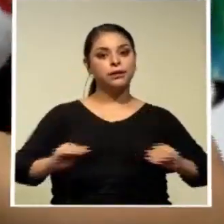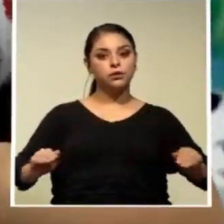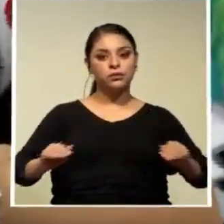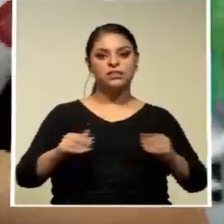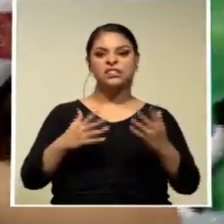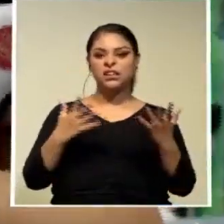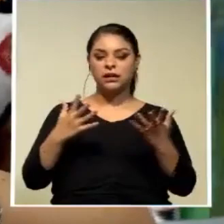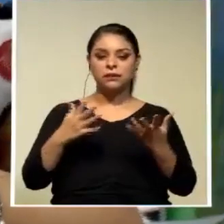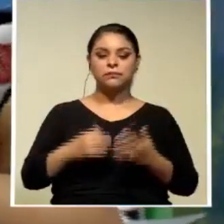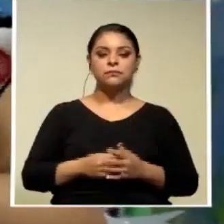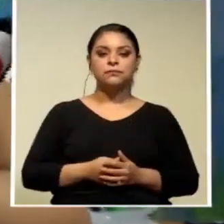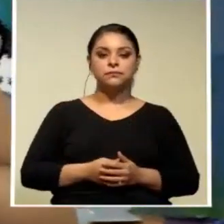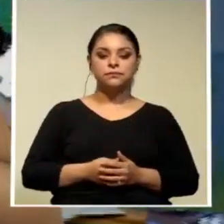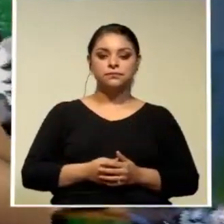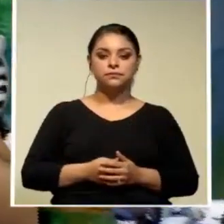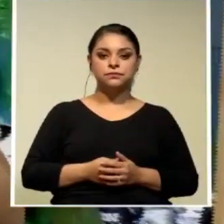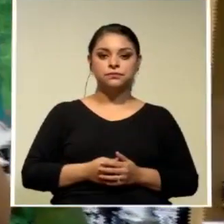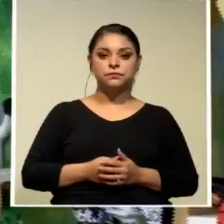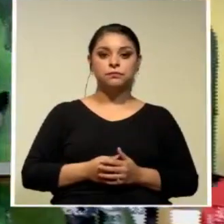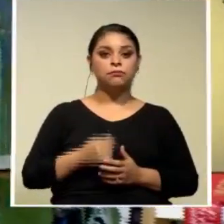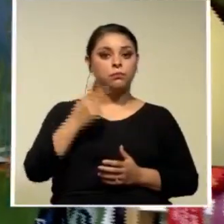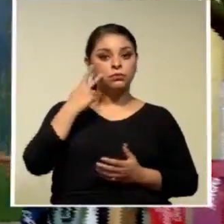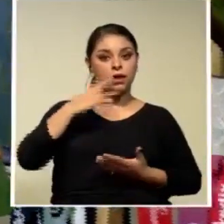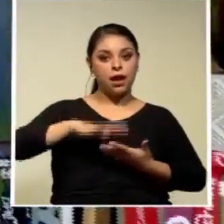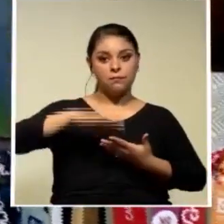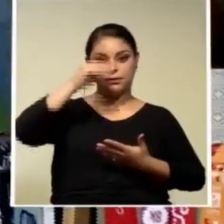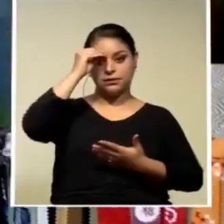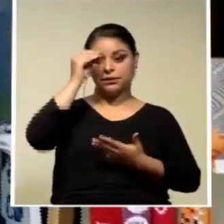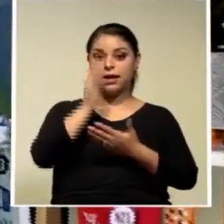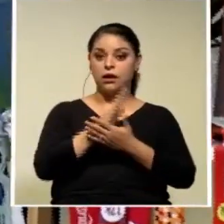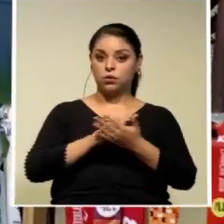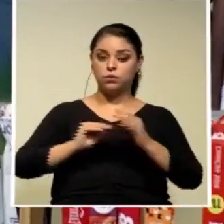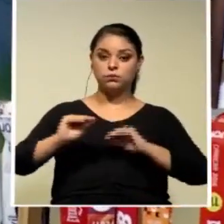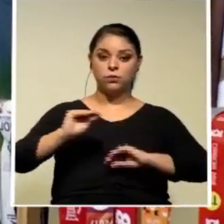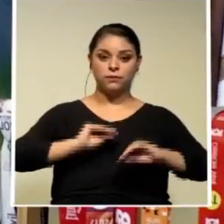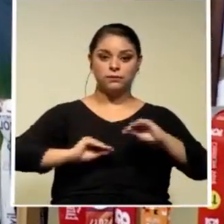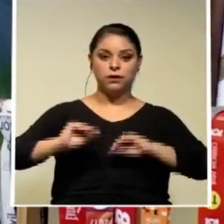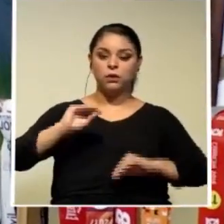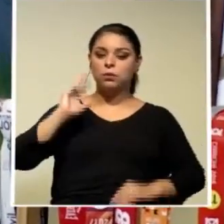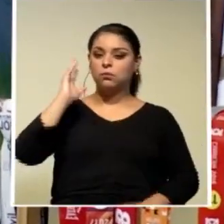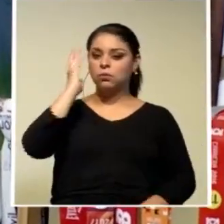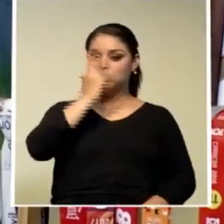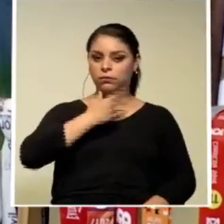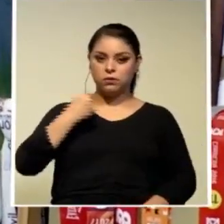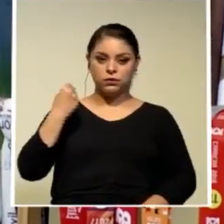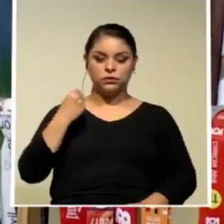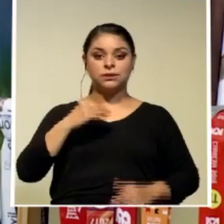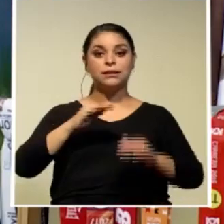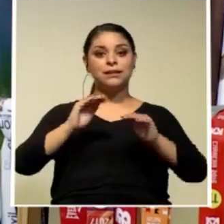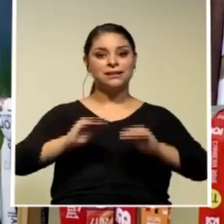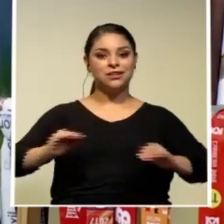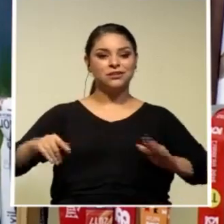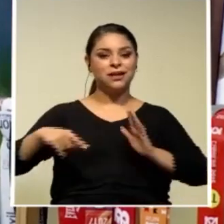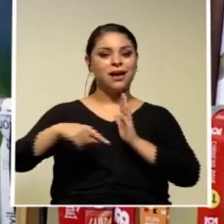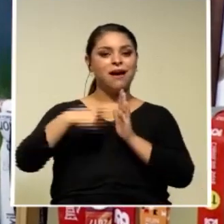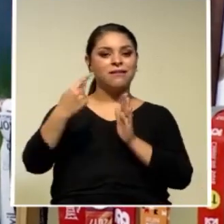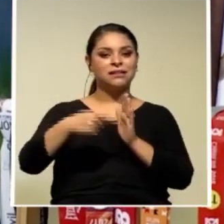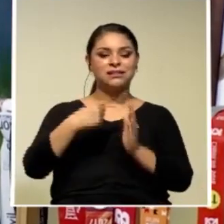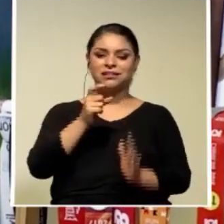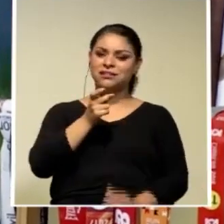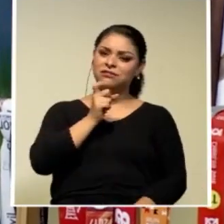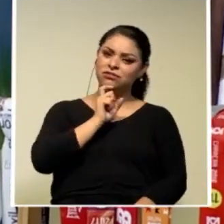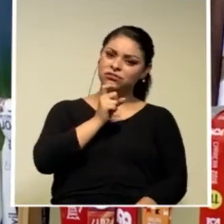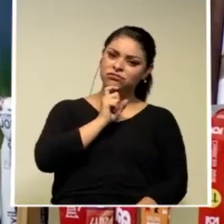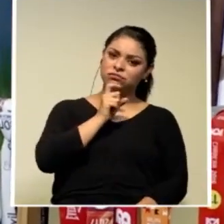vamos a ver también un par de movimientos muy bonitos que los niños y las niñas a veces se les dificulta un